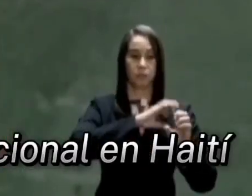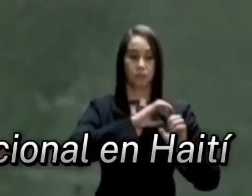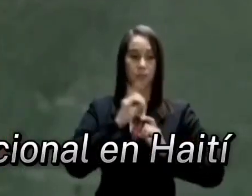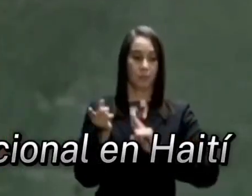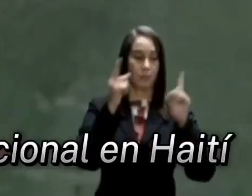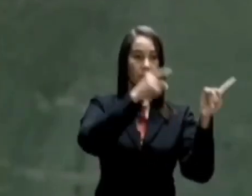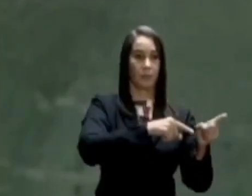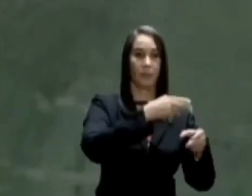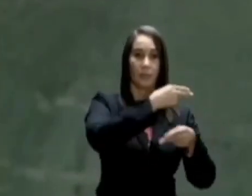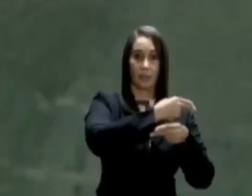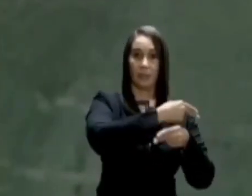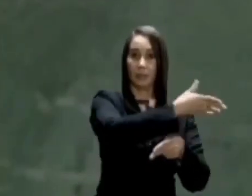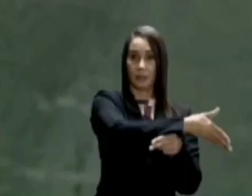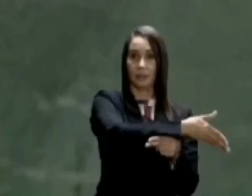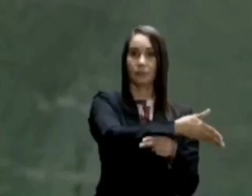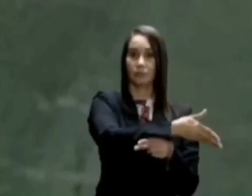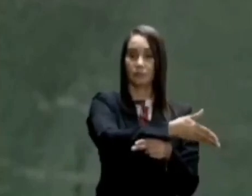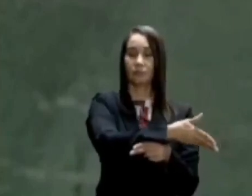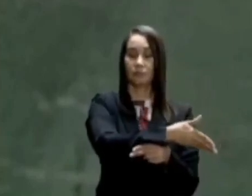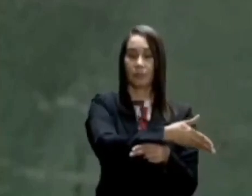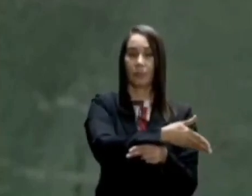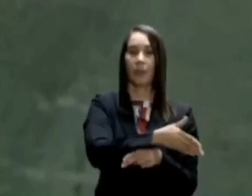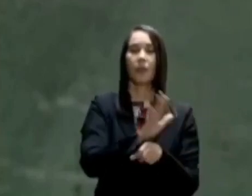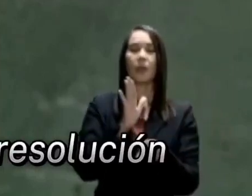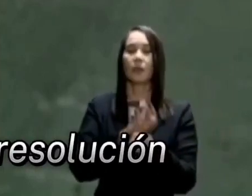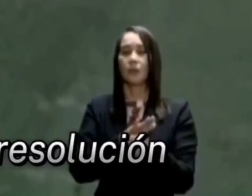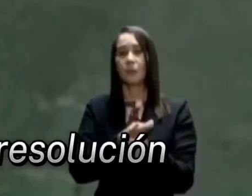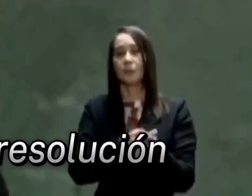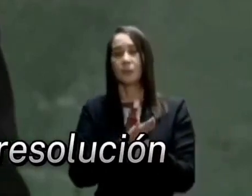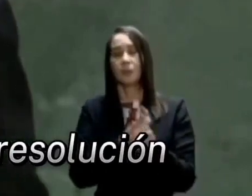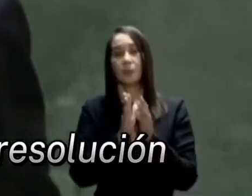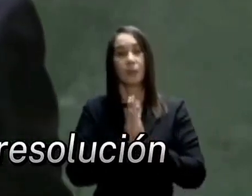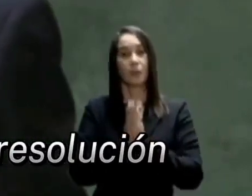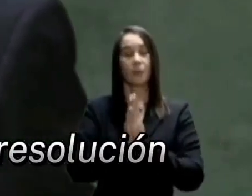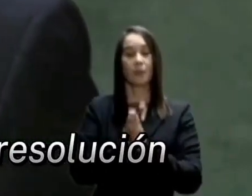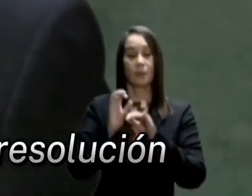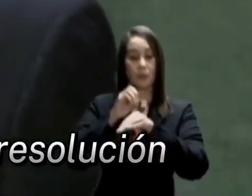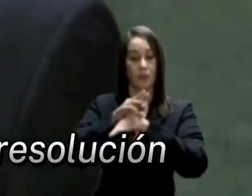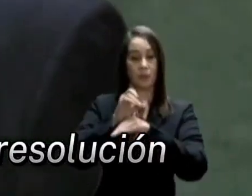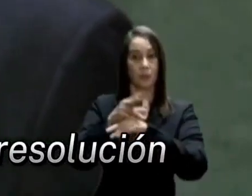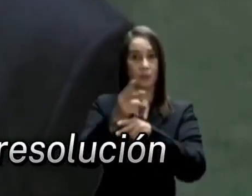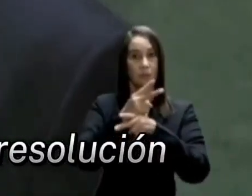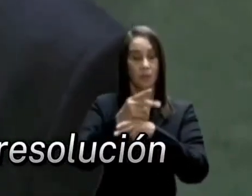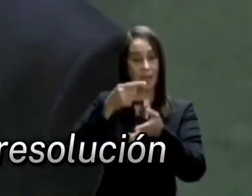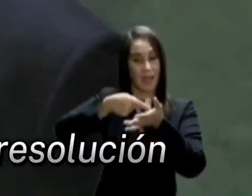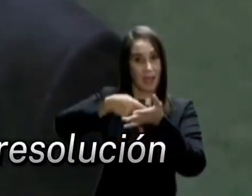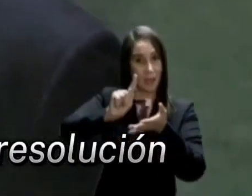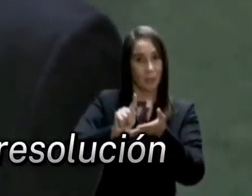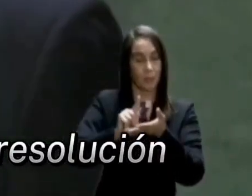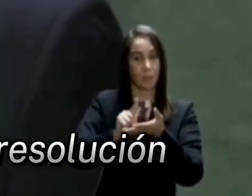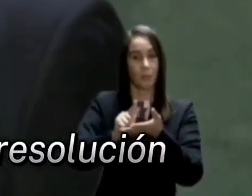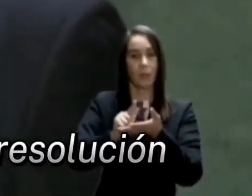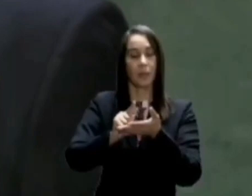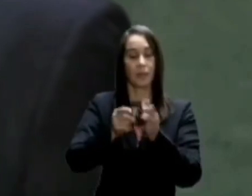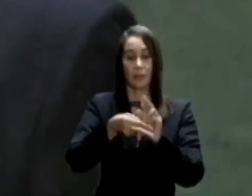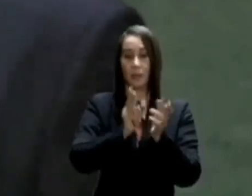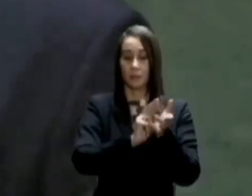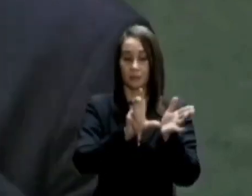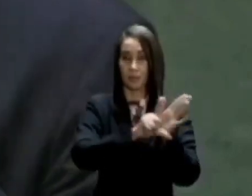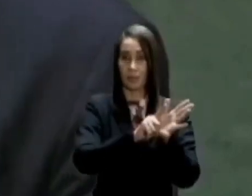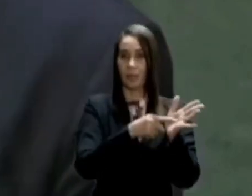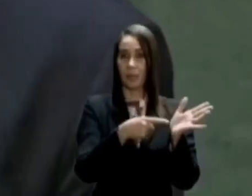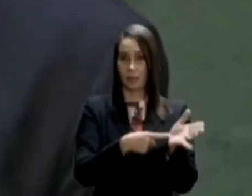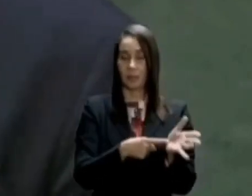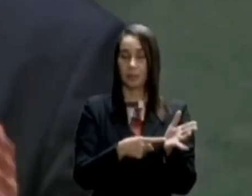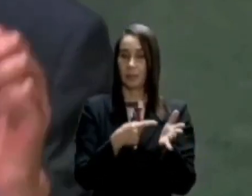multinacional en Haití hacemos también un llamado al Consejo de Seguridad a aprobar dicha resolución